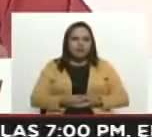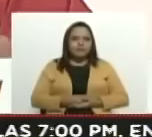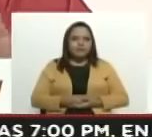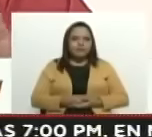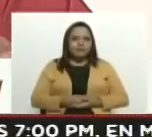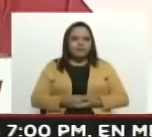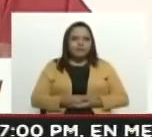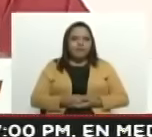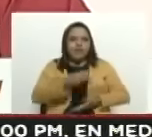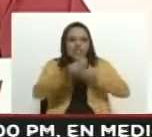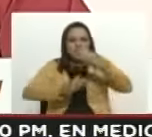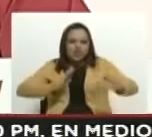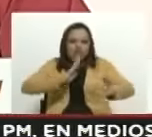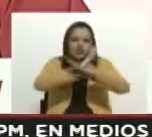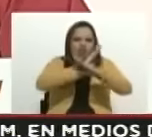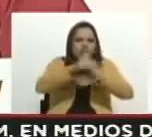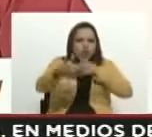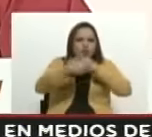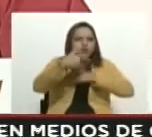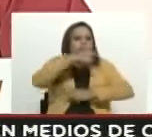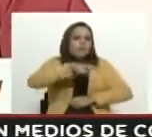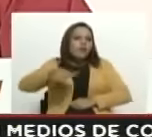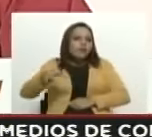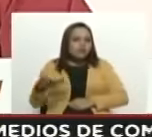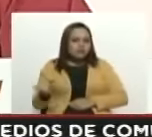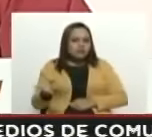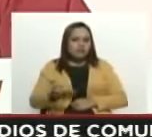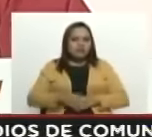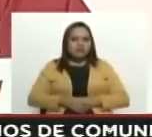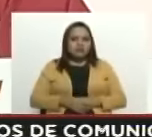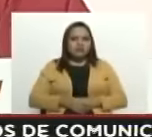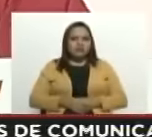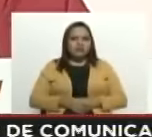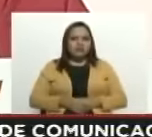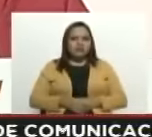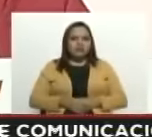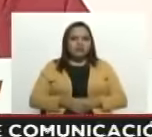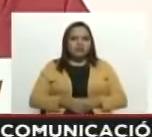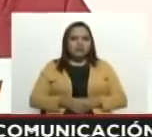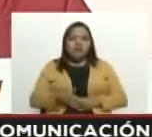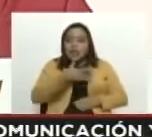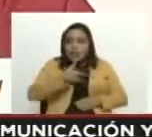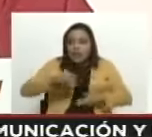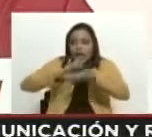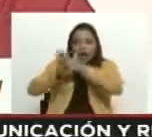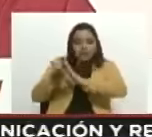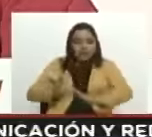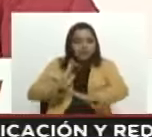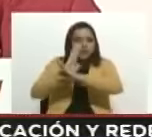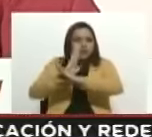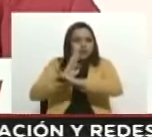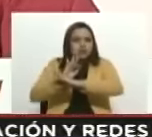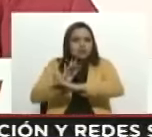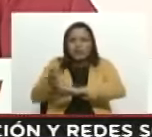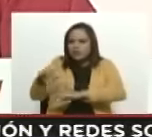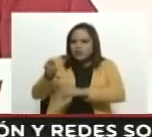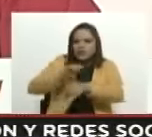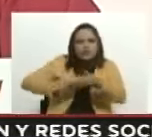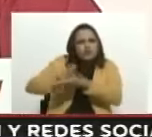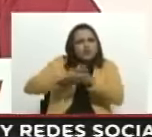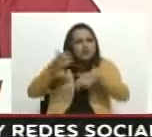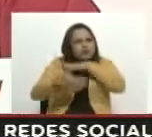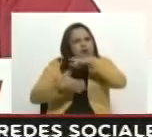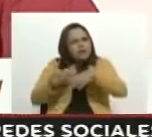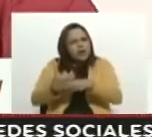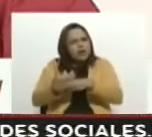Pusieron sanciones criminales contra nuestro pueblo. Pedir el levantamiento de las sanciones, eso no es que solucione el problema de un día para otro, no,